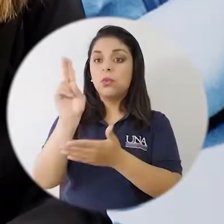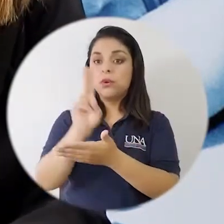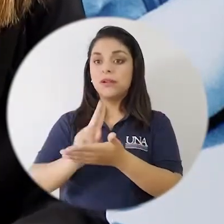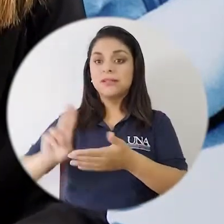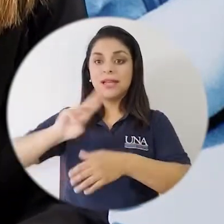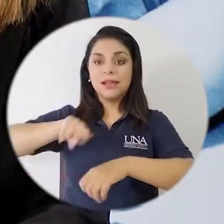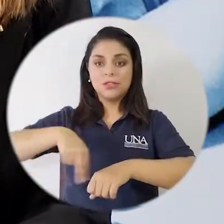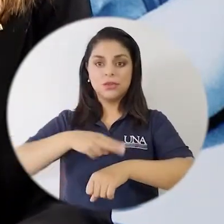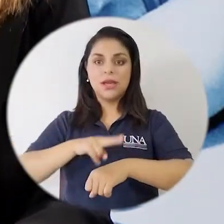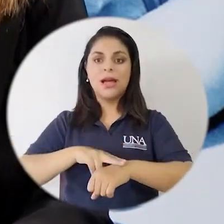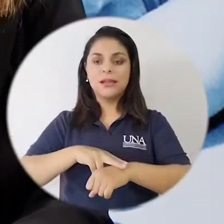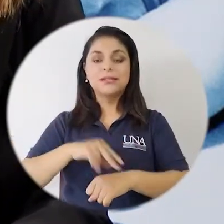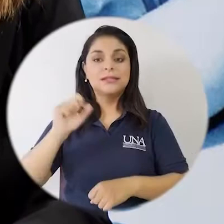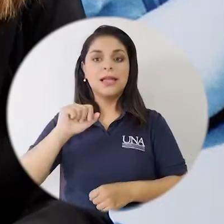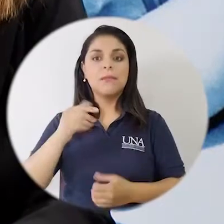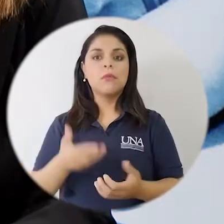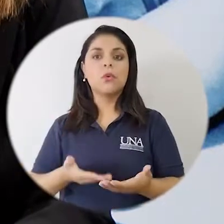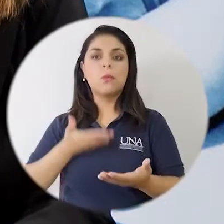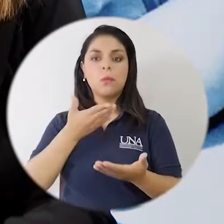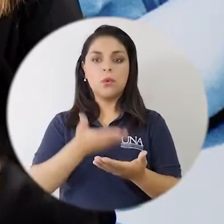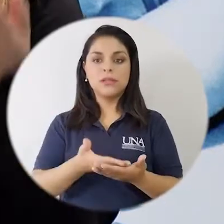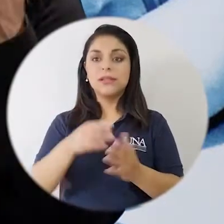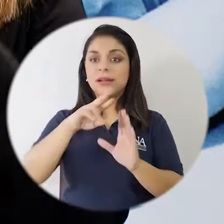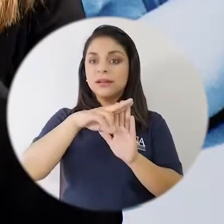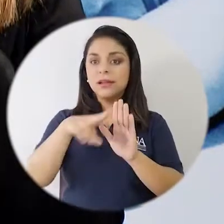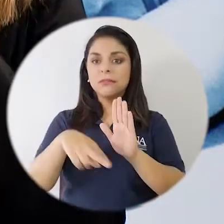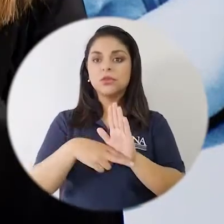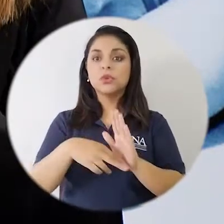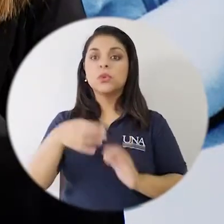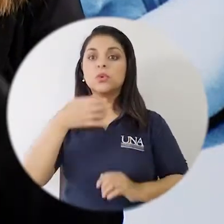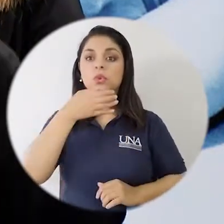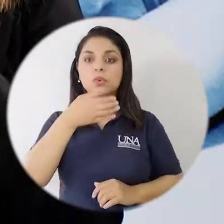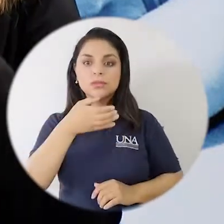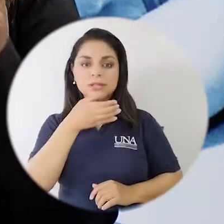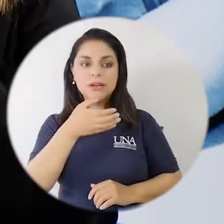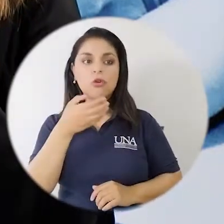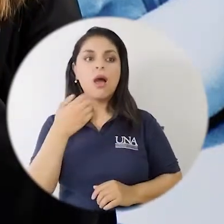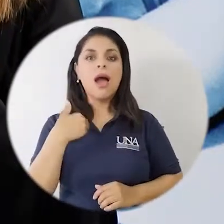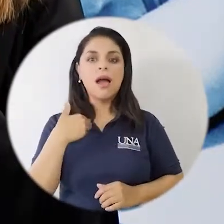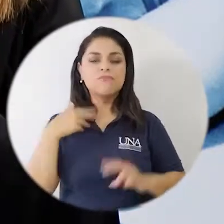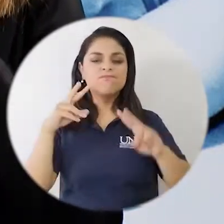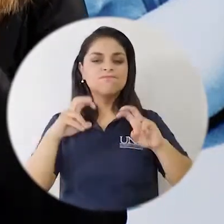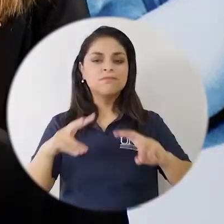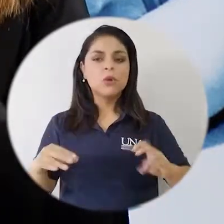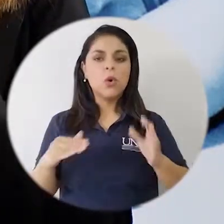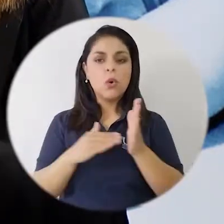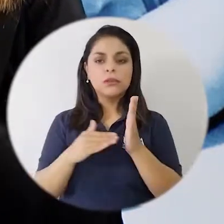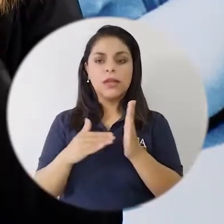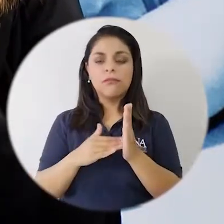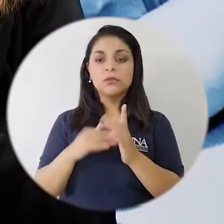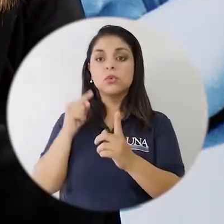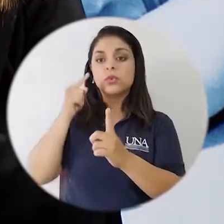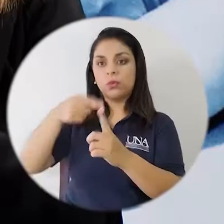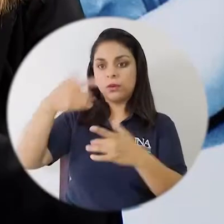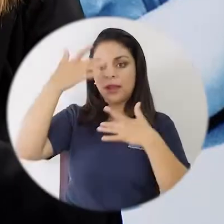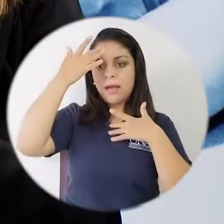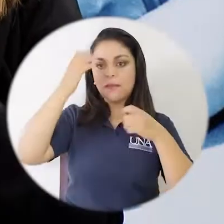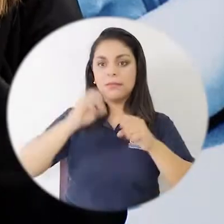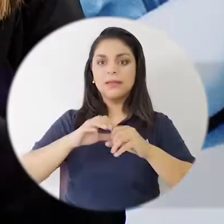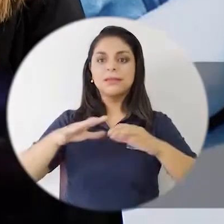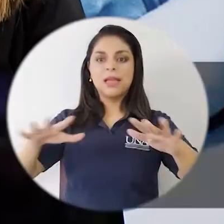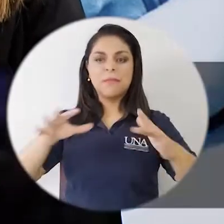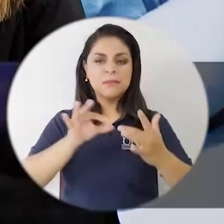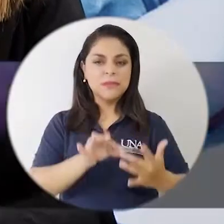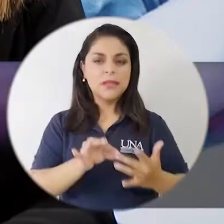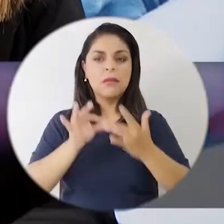Nacional, para mencionarlo en la propuesta de reglamento, que el Consejo ahorita nos devuelve para analizar nuevamente a la luz de la pandemia, precisamente,